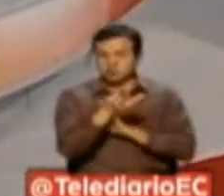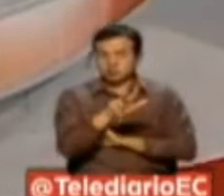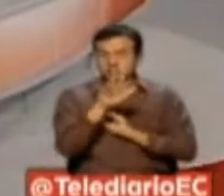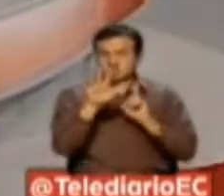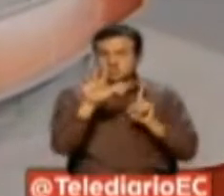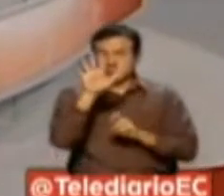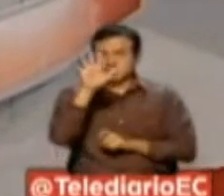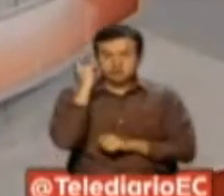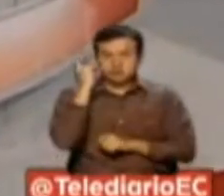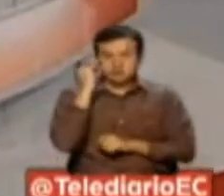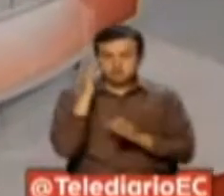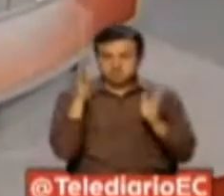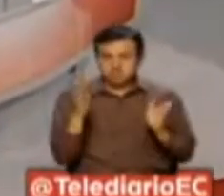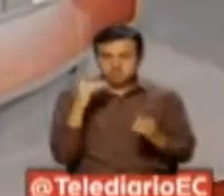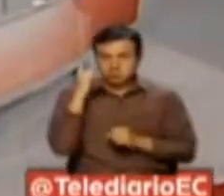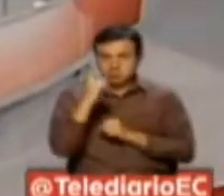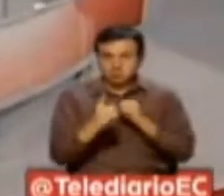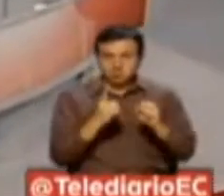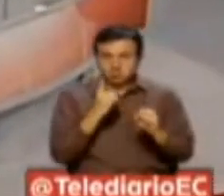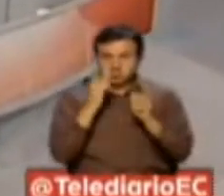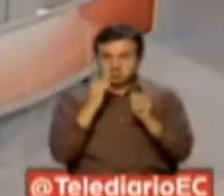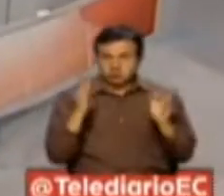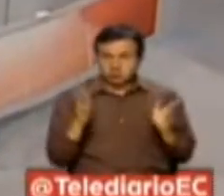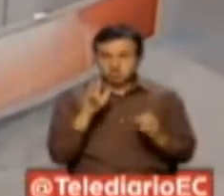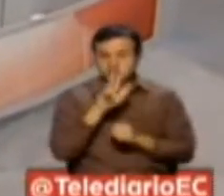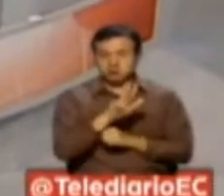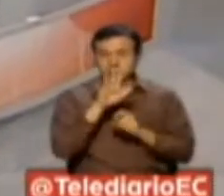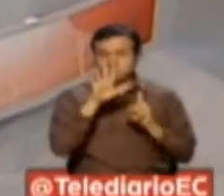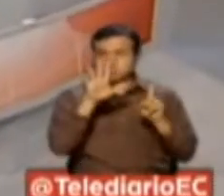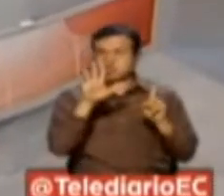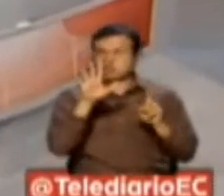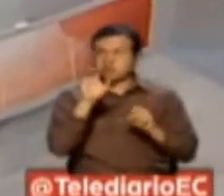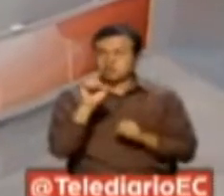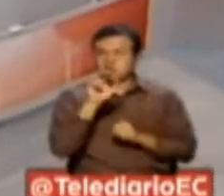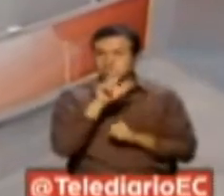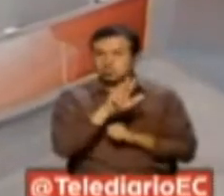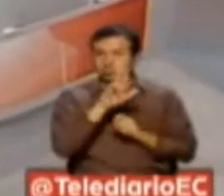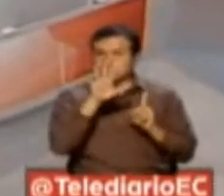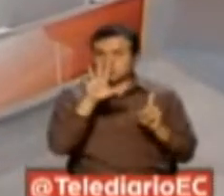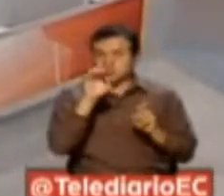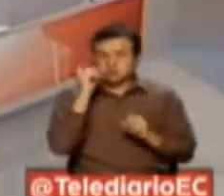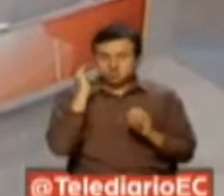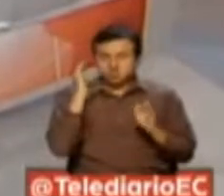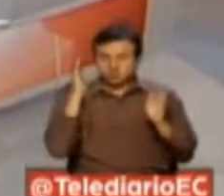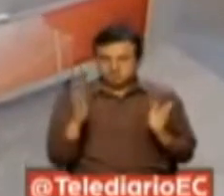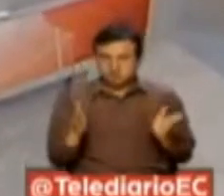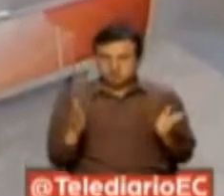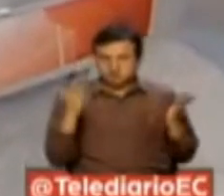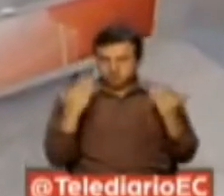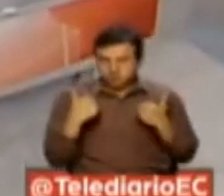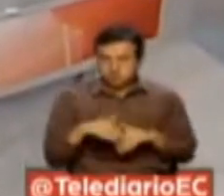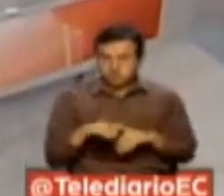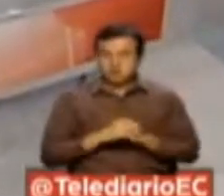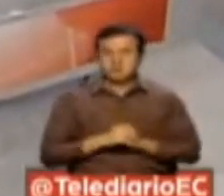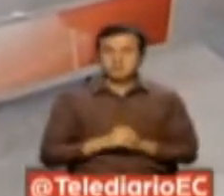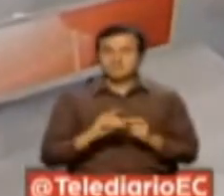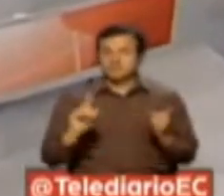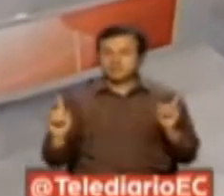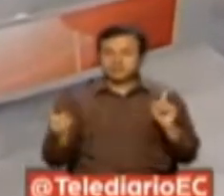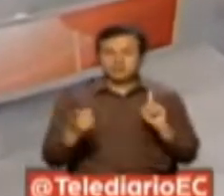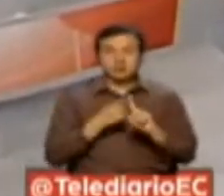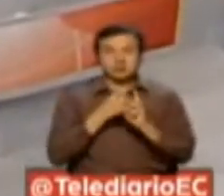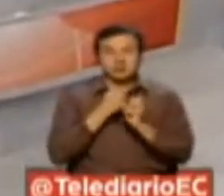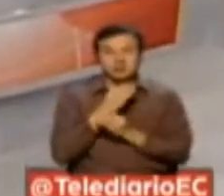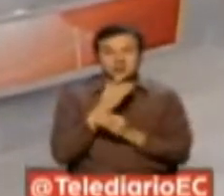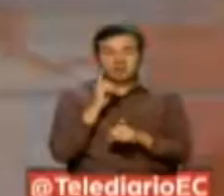365 días un año los 360 menos de 360 días menos de 307 entonces primero se